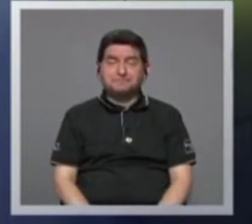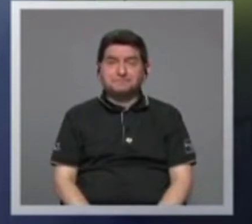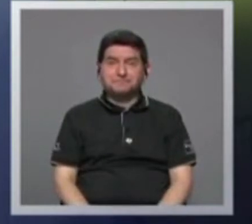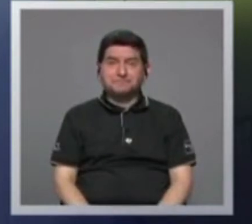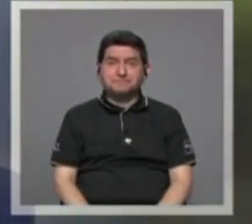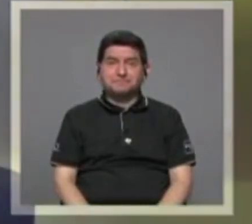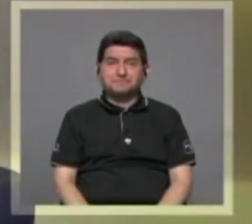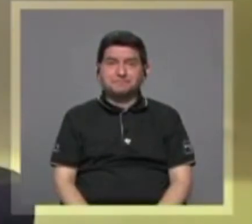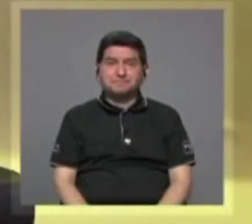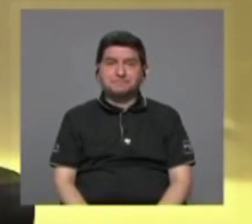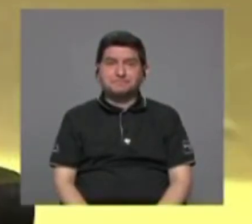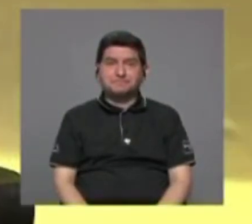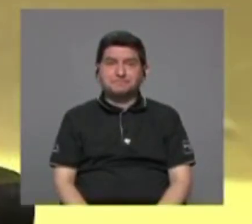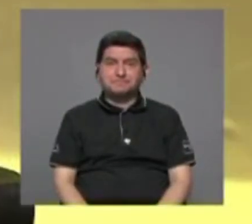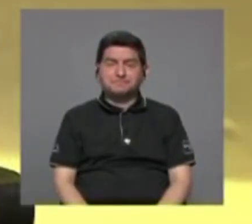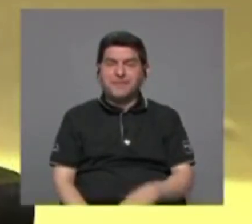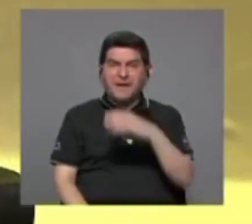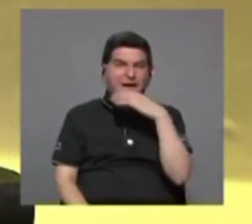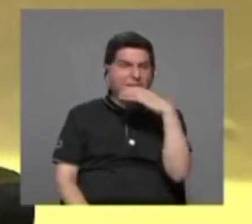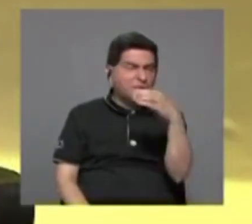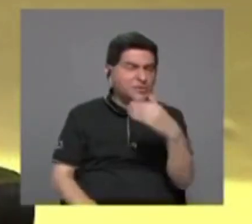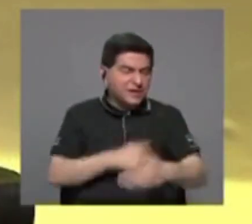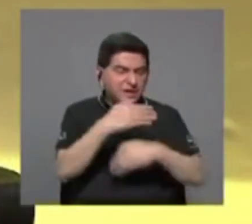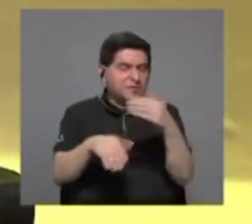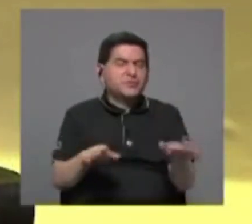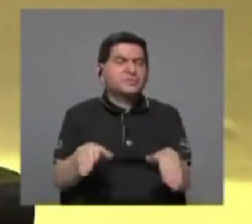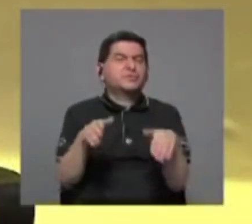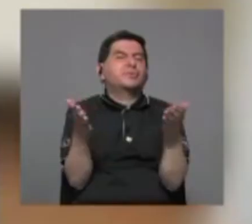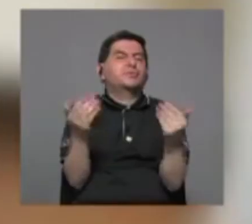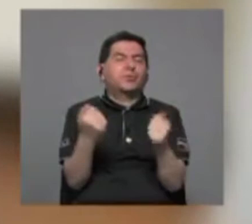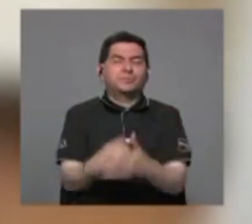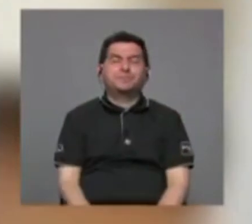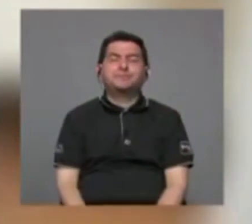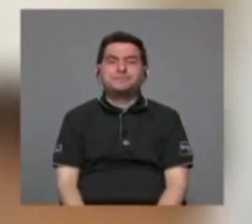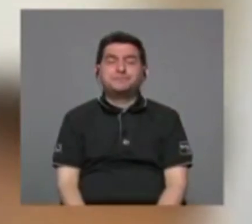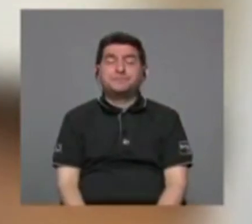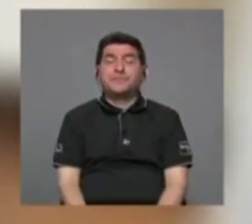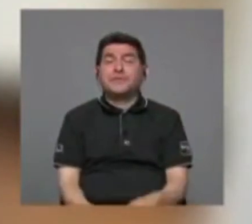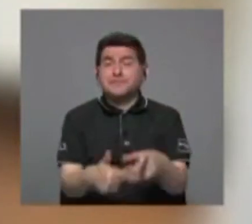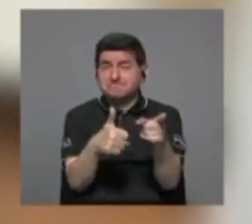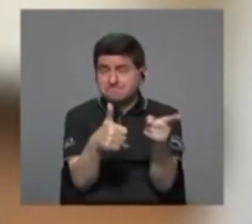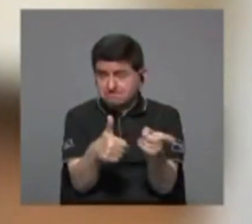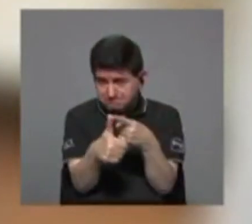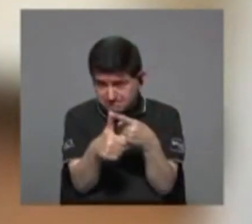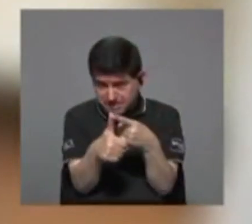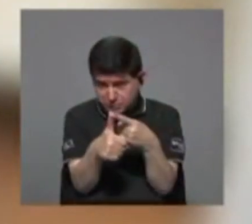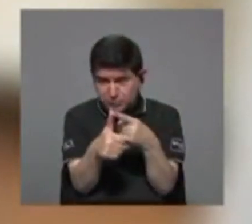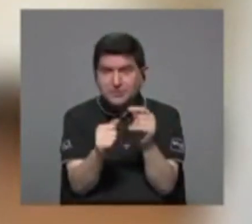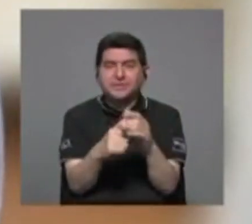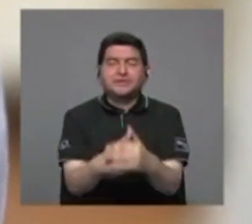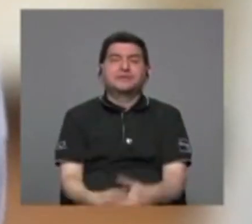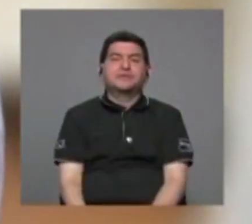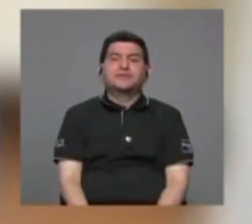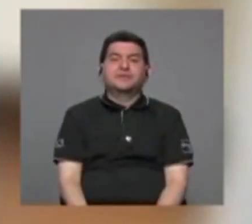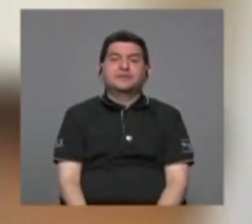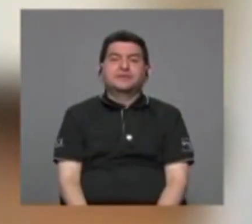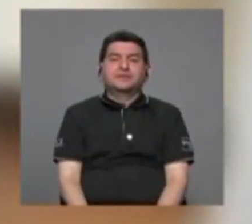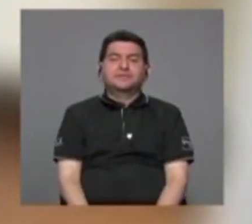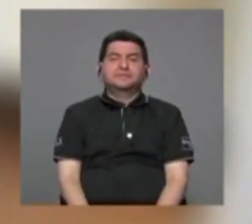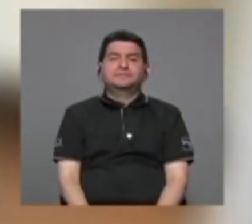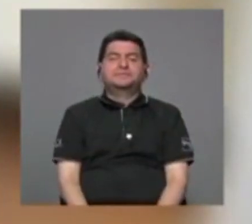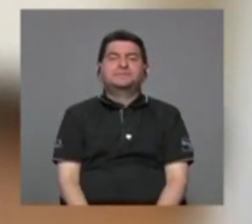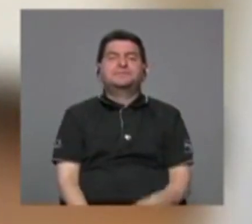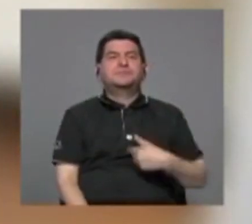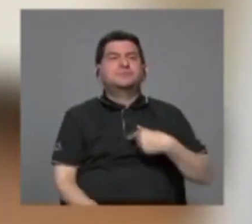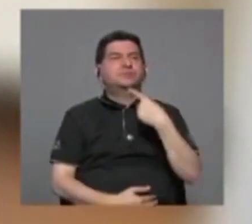¿cómo sugerirías que procediera? Bueno, lo primero es que